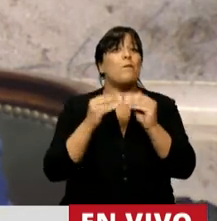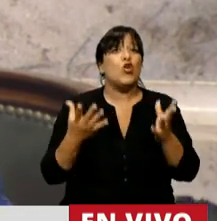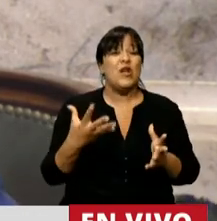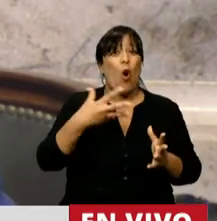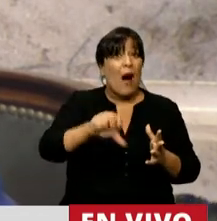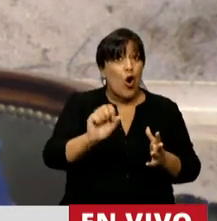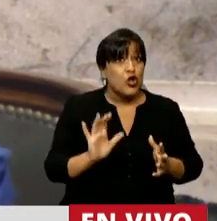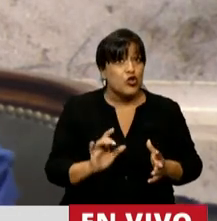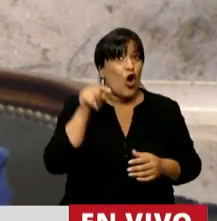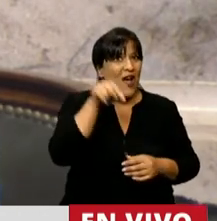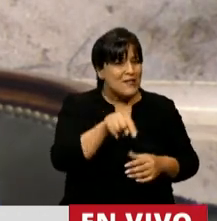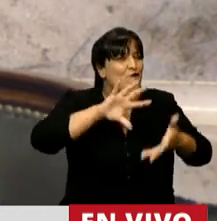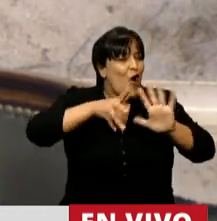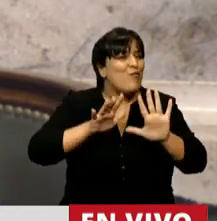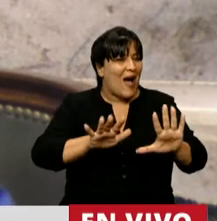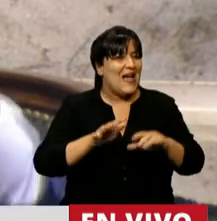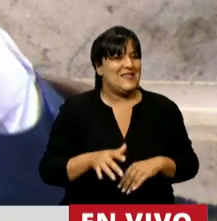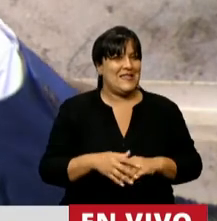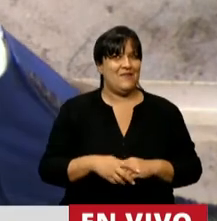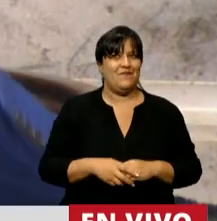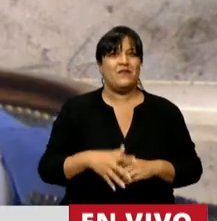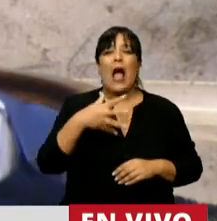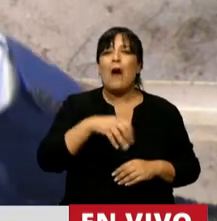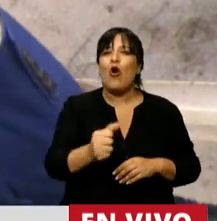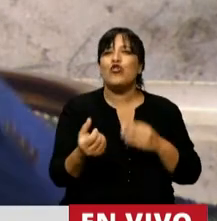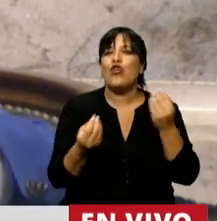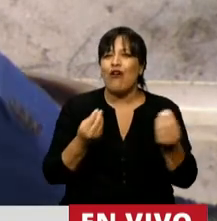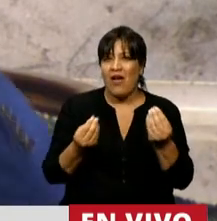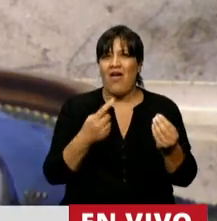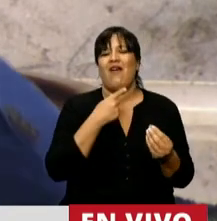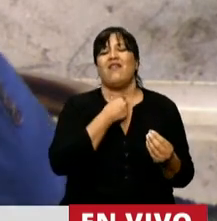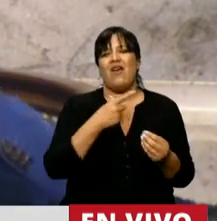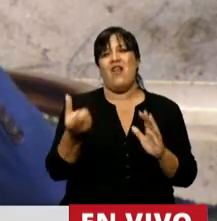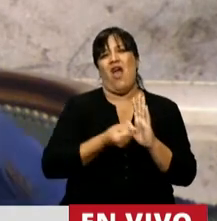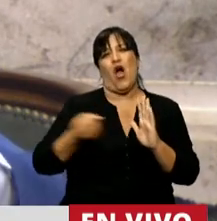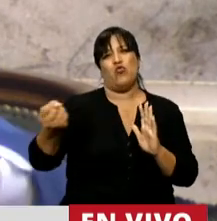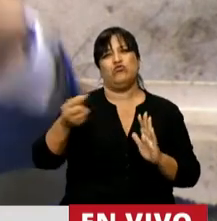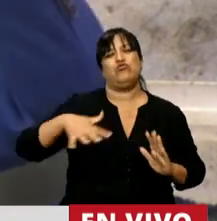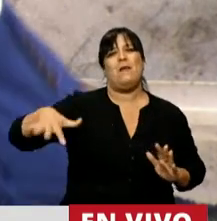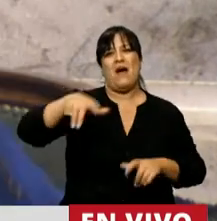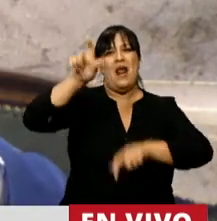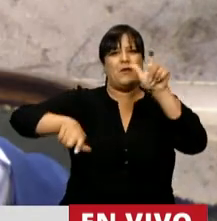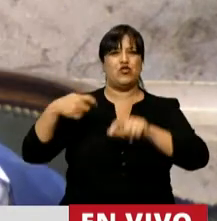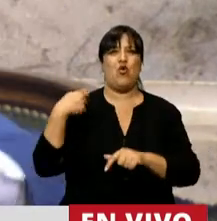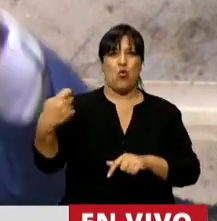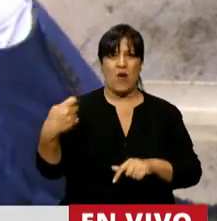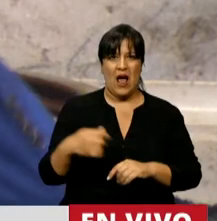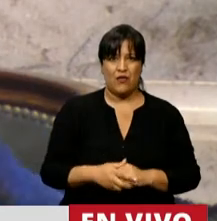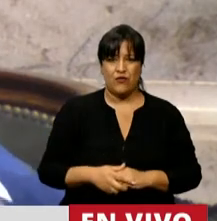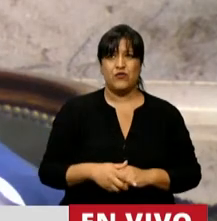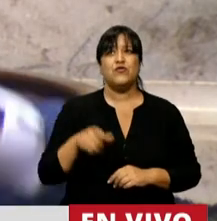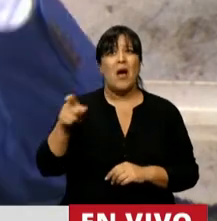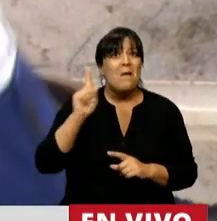aborto, y ese es el medio, es causar un brutal ajuste a la clase pasiva, a la clase